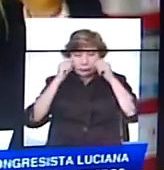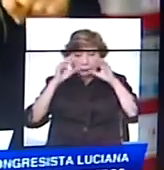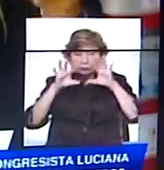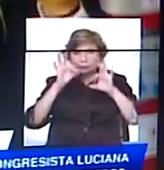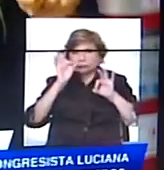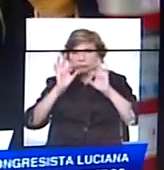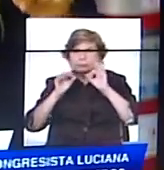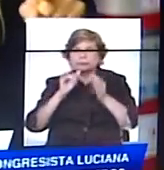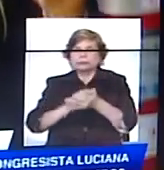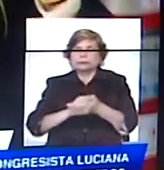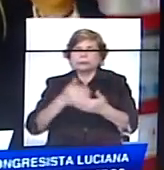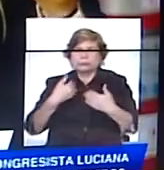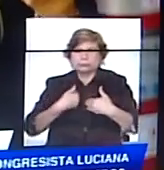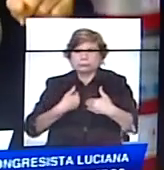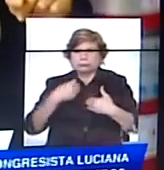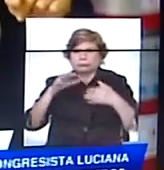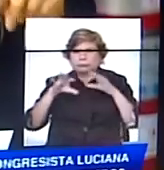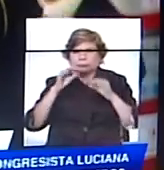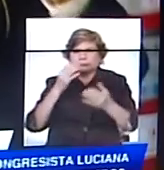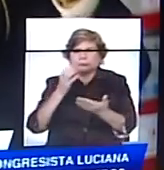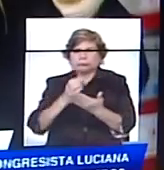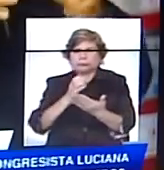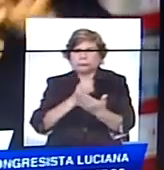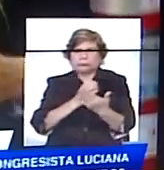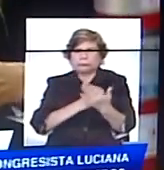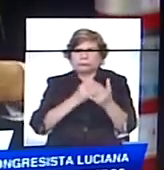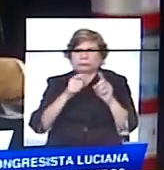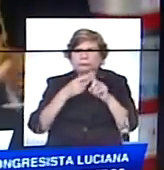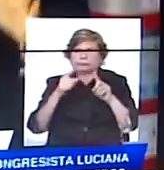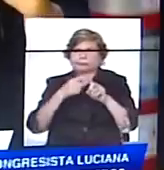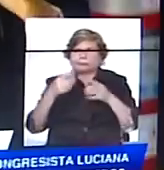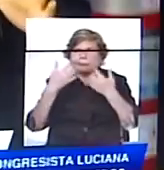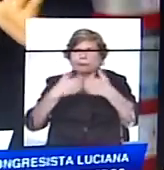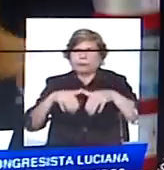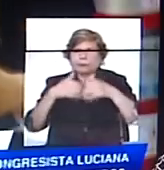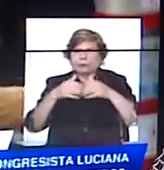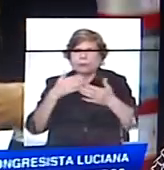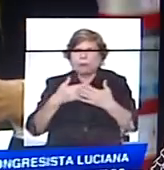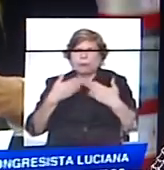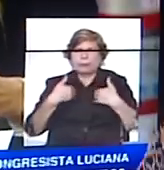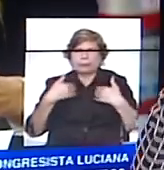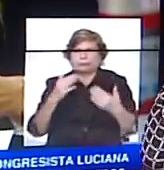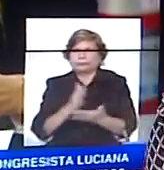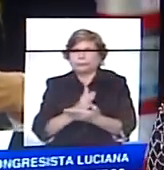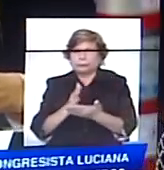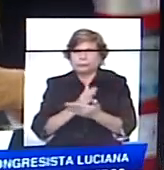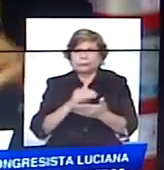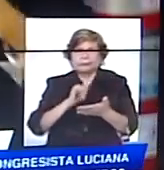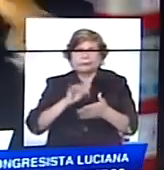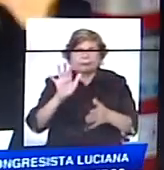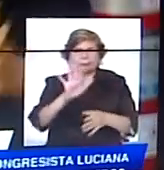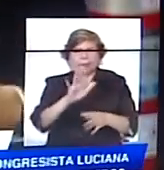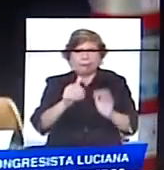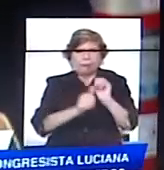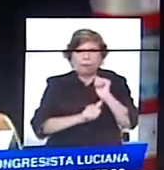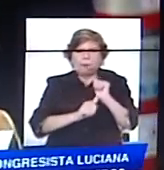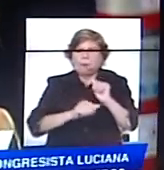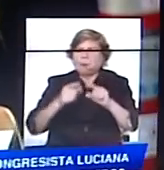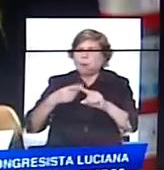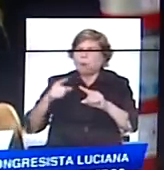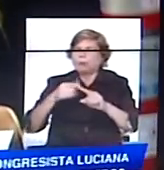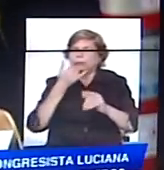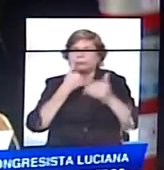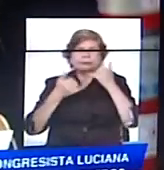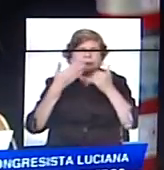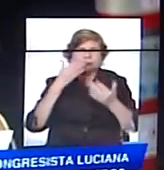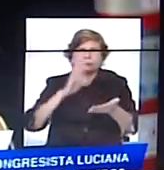impropio, peculado doloso y apropiación. Quizás, Edith, un abogado penalista brevemente nos podría, sobre este tema, y lo